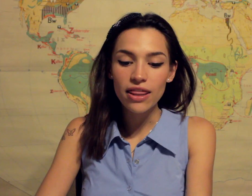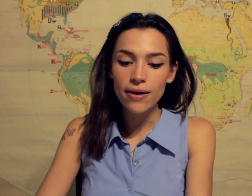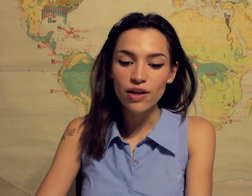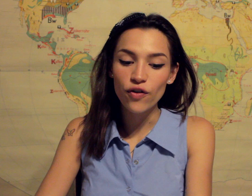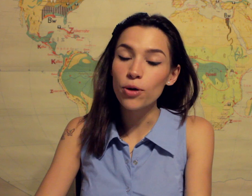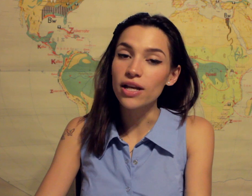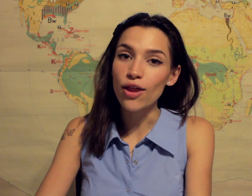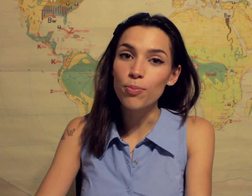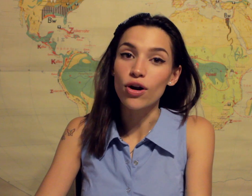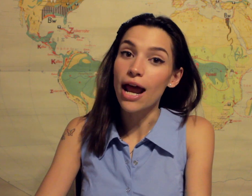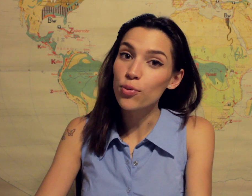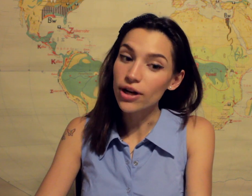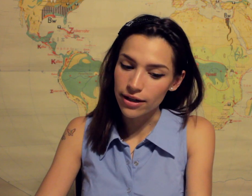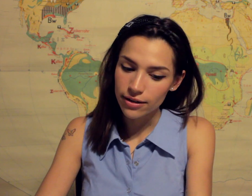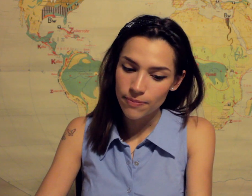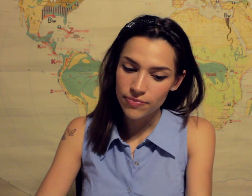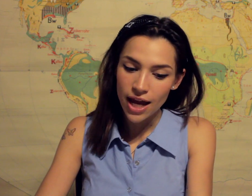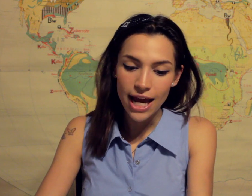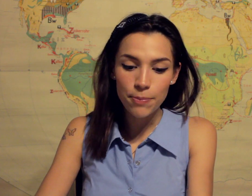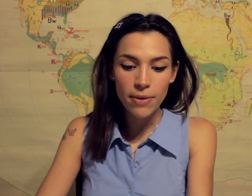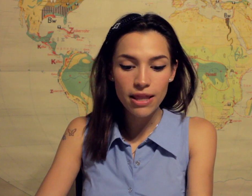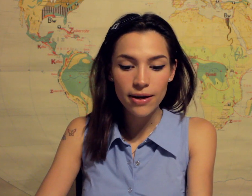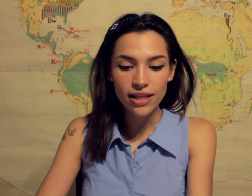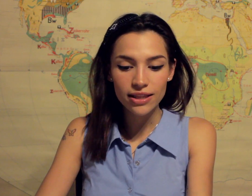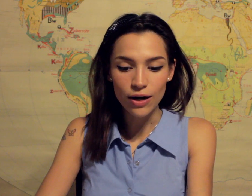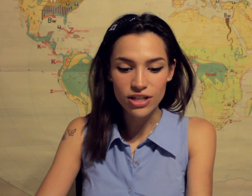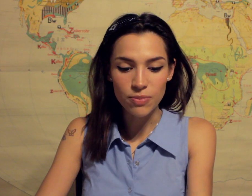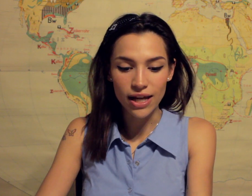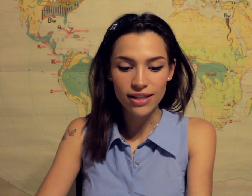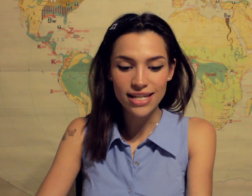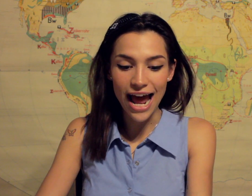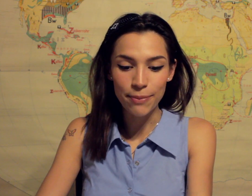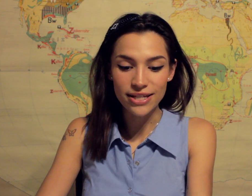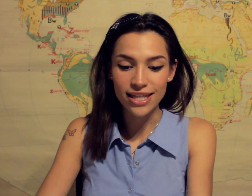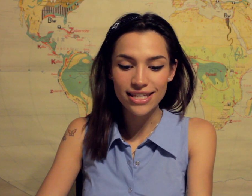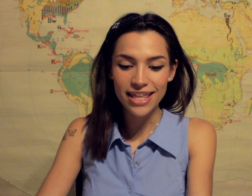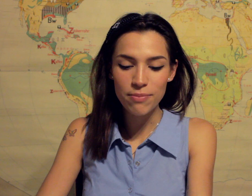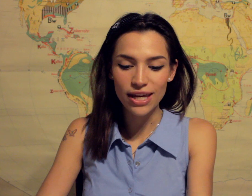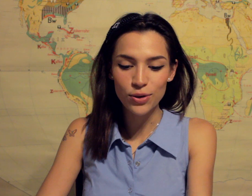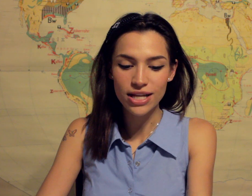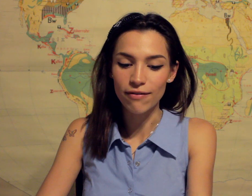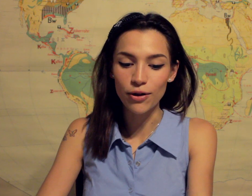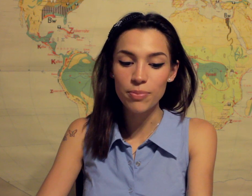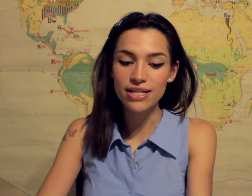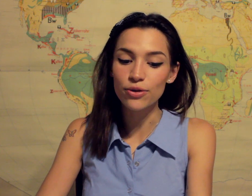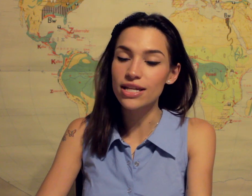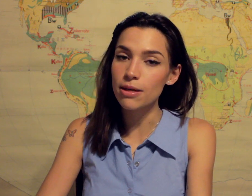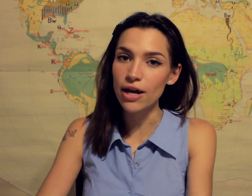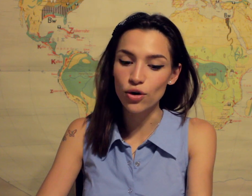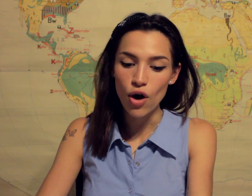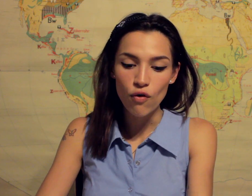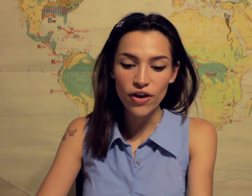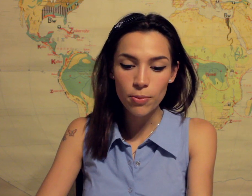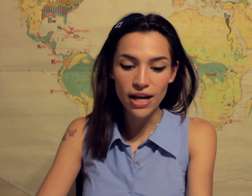El primer debate fue dominado por la mujer. El primer debate entre los aspirantes a la presidencia de México celebrado el pasado